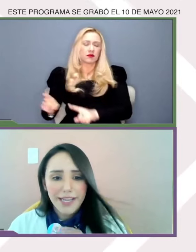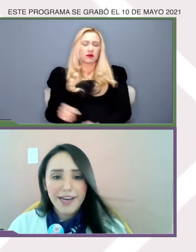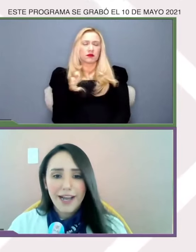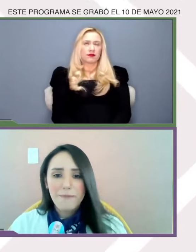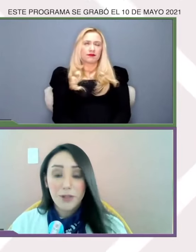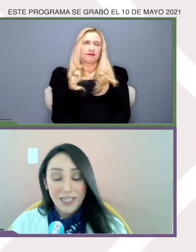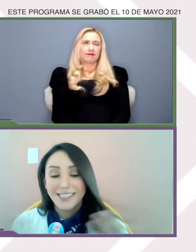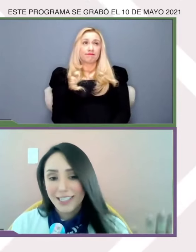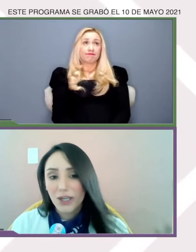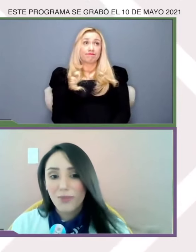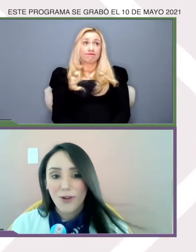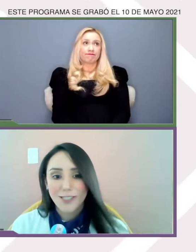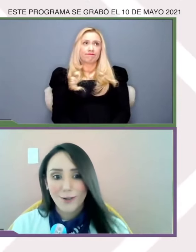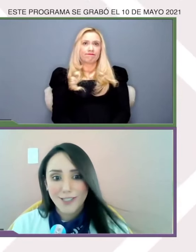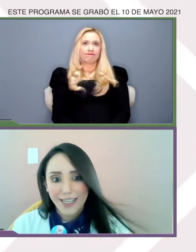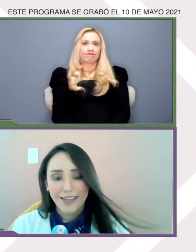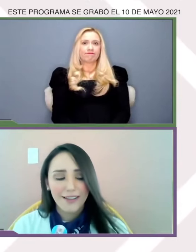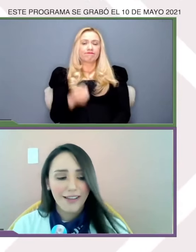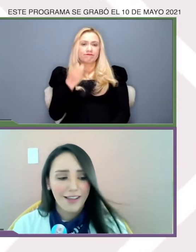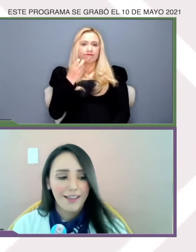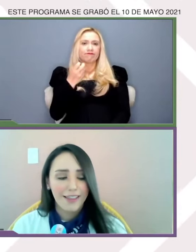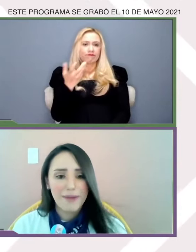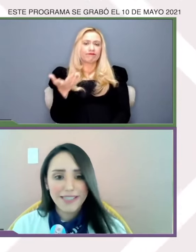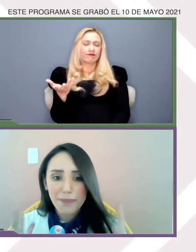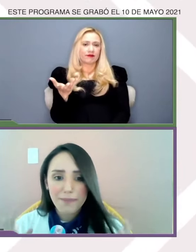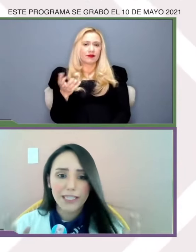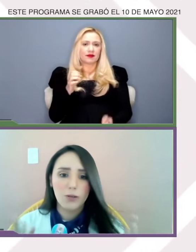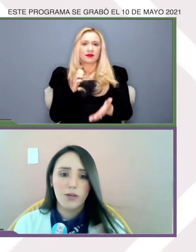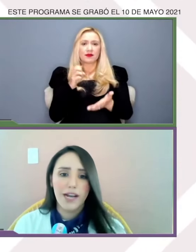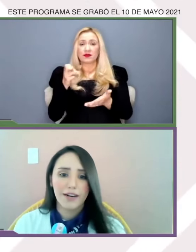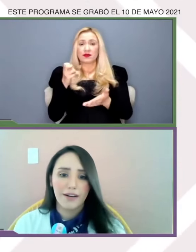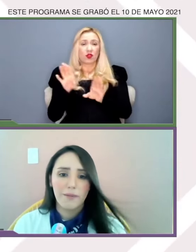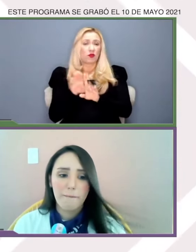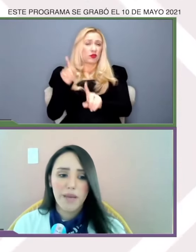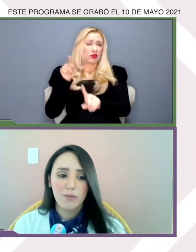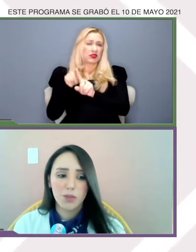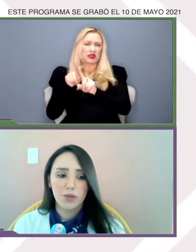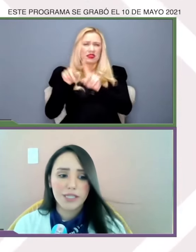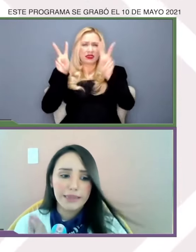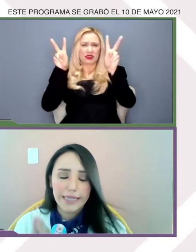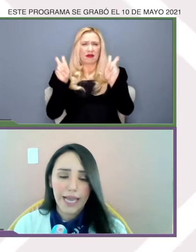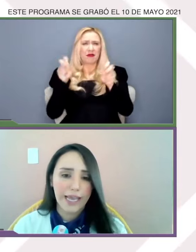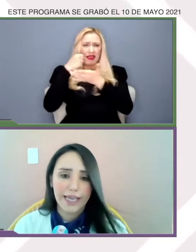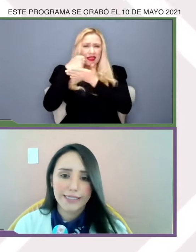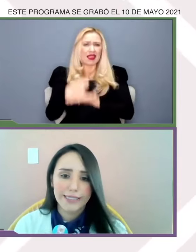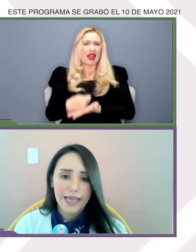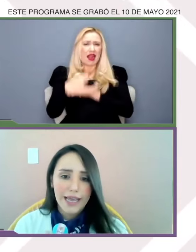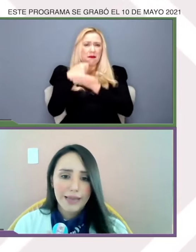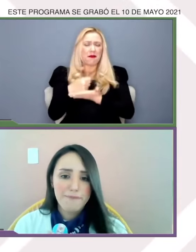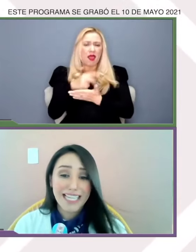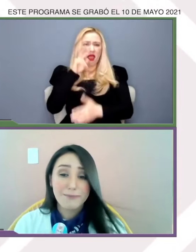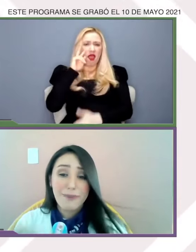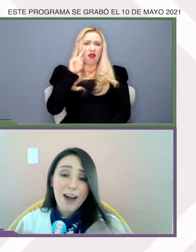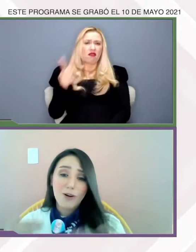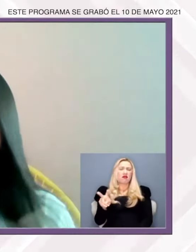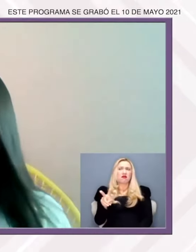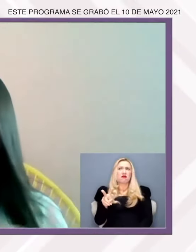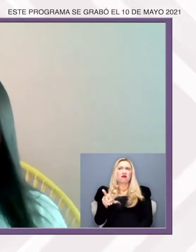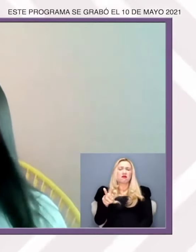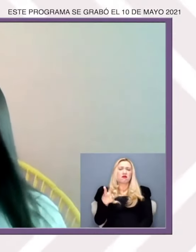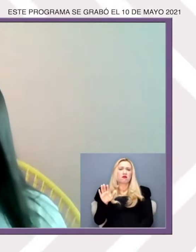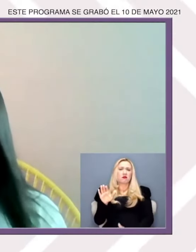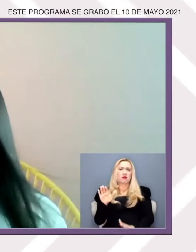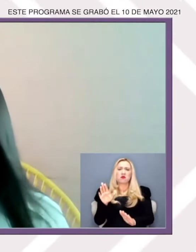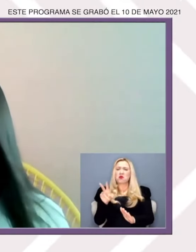De manera, es decir, como los ECOSIG, de manera particular, vemos porcentajes más bajos